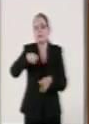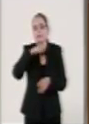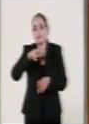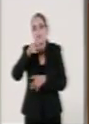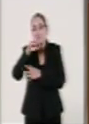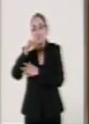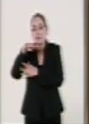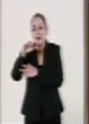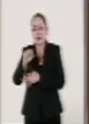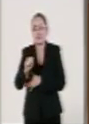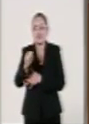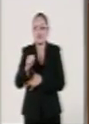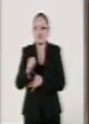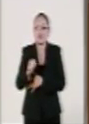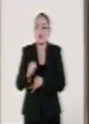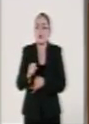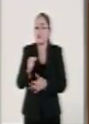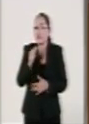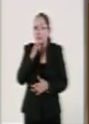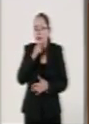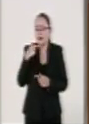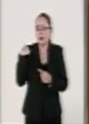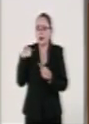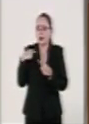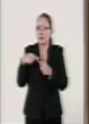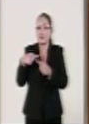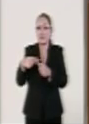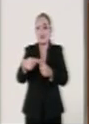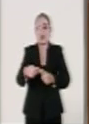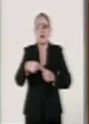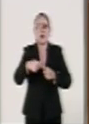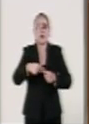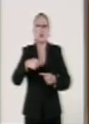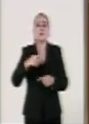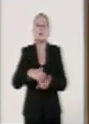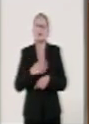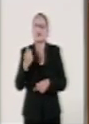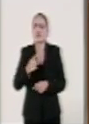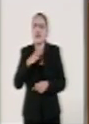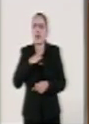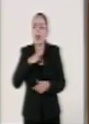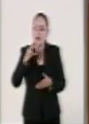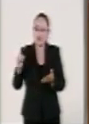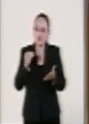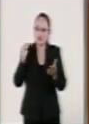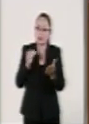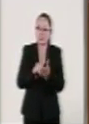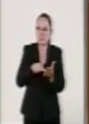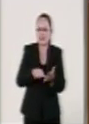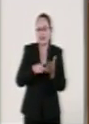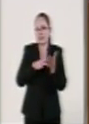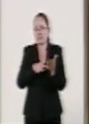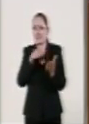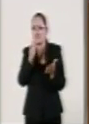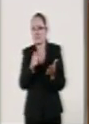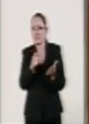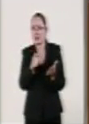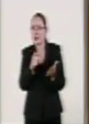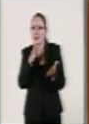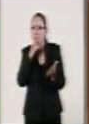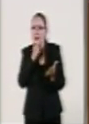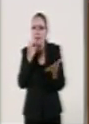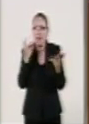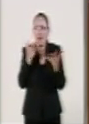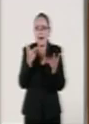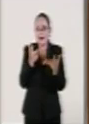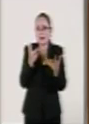había sido posible efectuarlo, pues en los considerandos del dictamen se establece que no se había concretado por